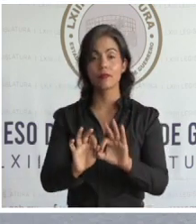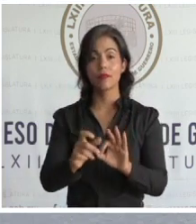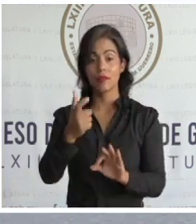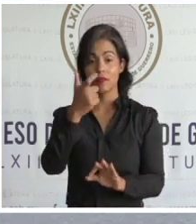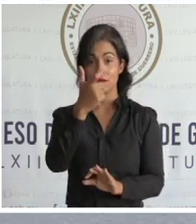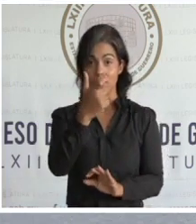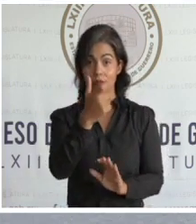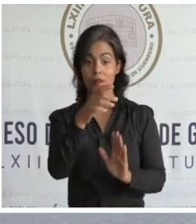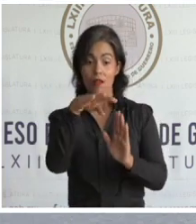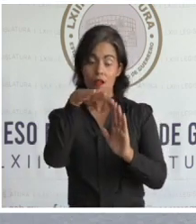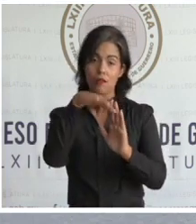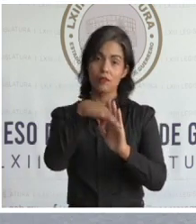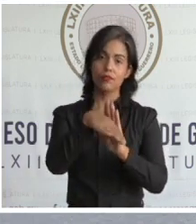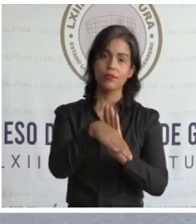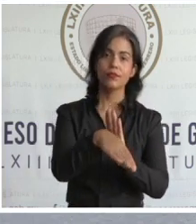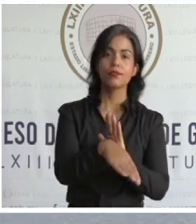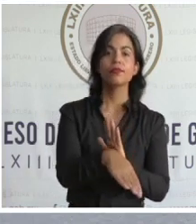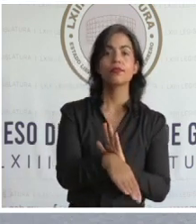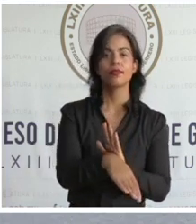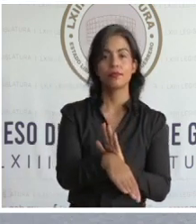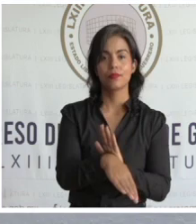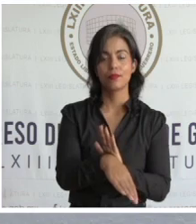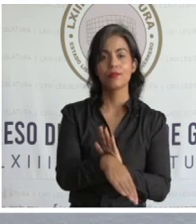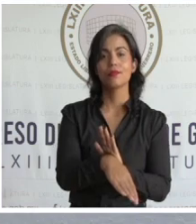delicada. La inflación llegó al